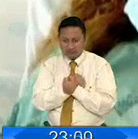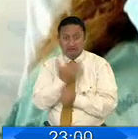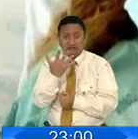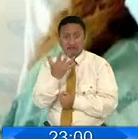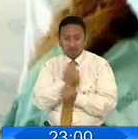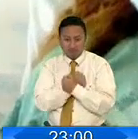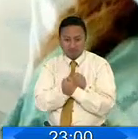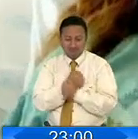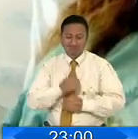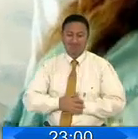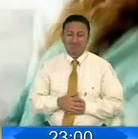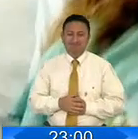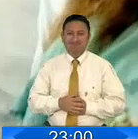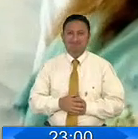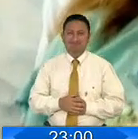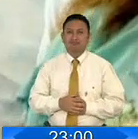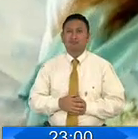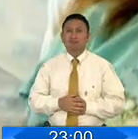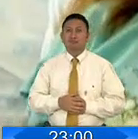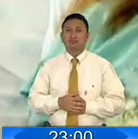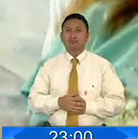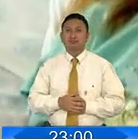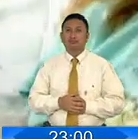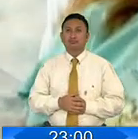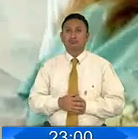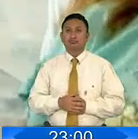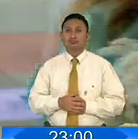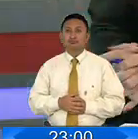cinco. Informó Julio César Saona.